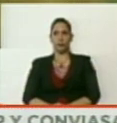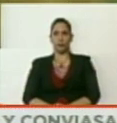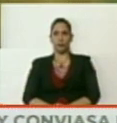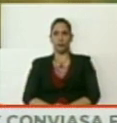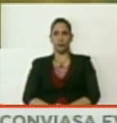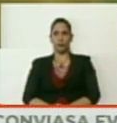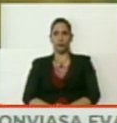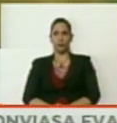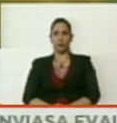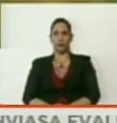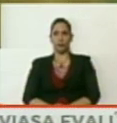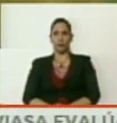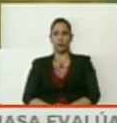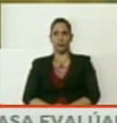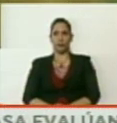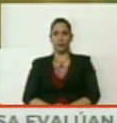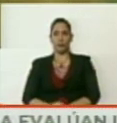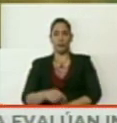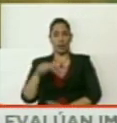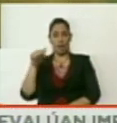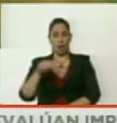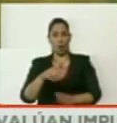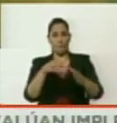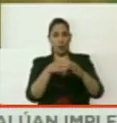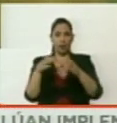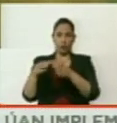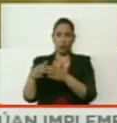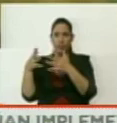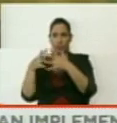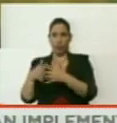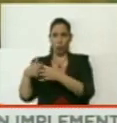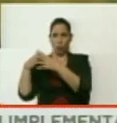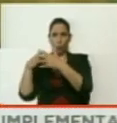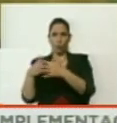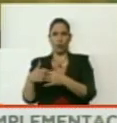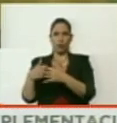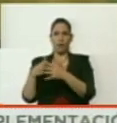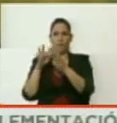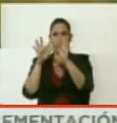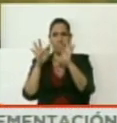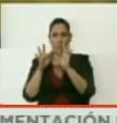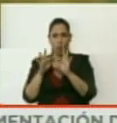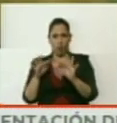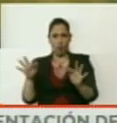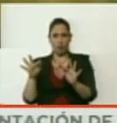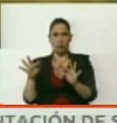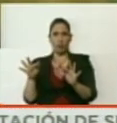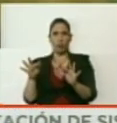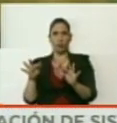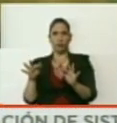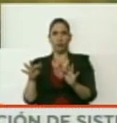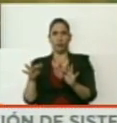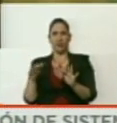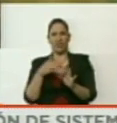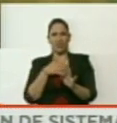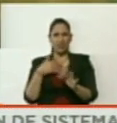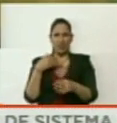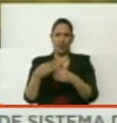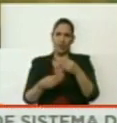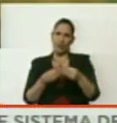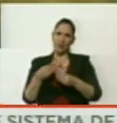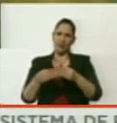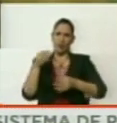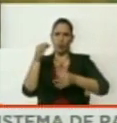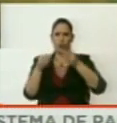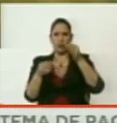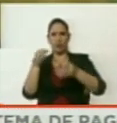en que esta operación de los Estados Unidos, que es la formalización, el tratar de